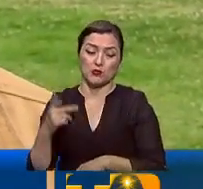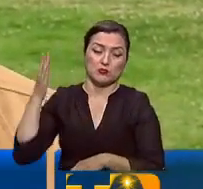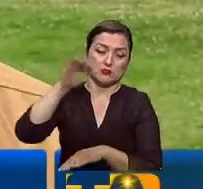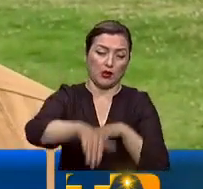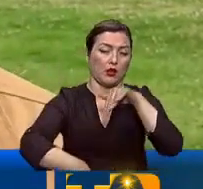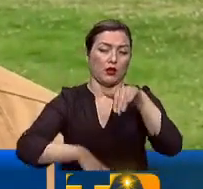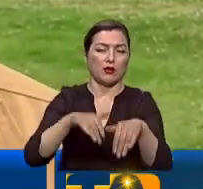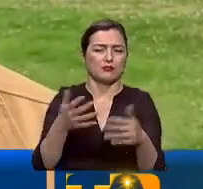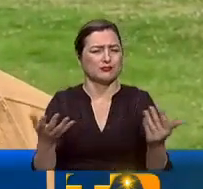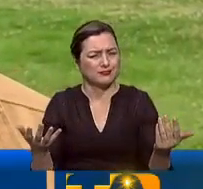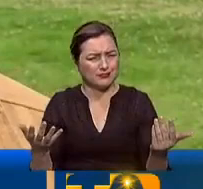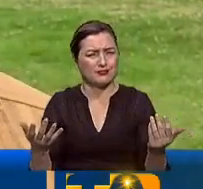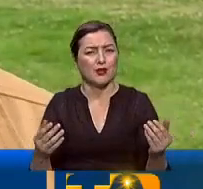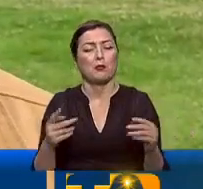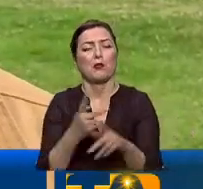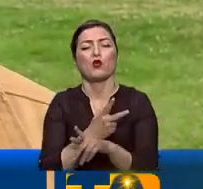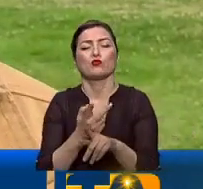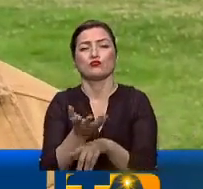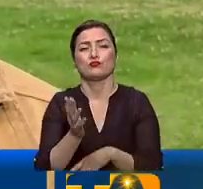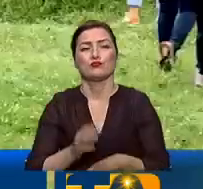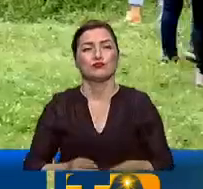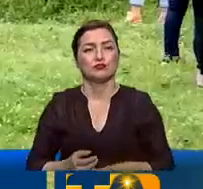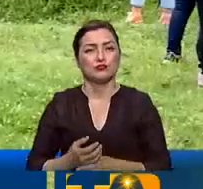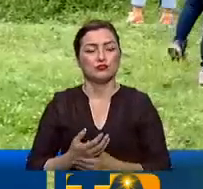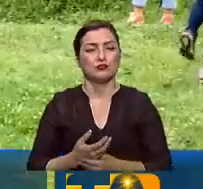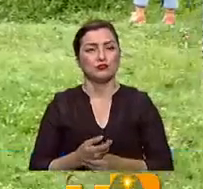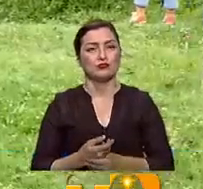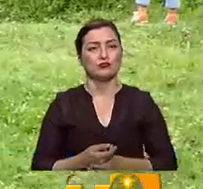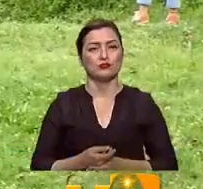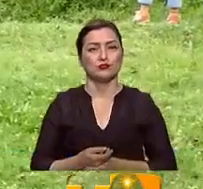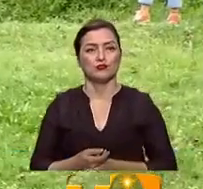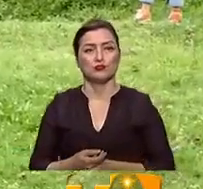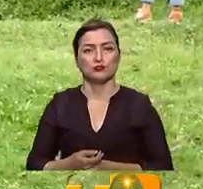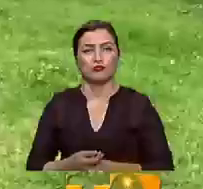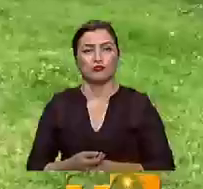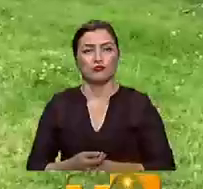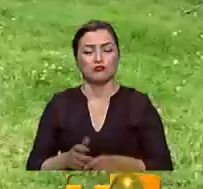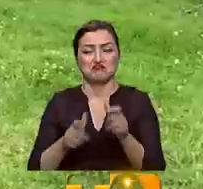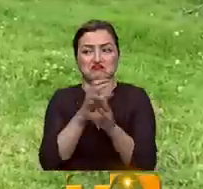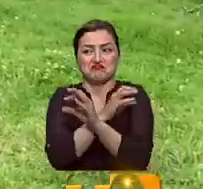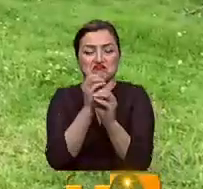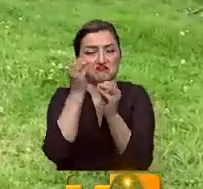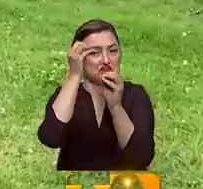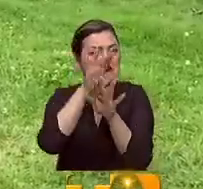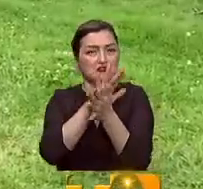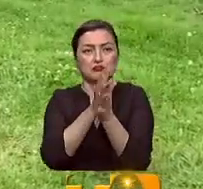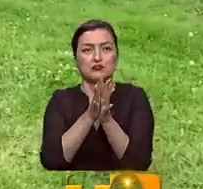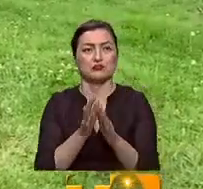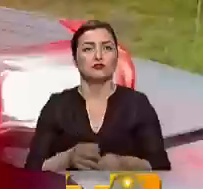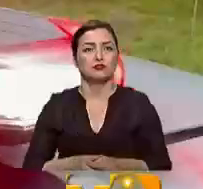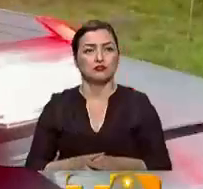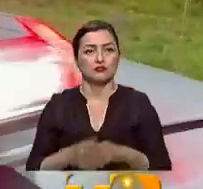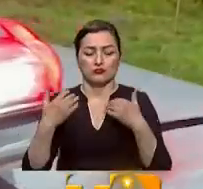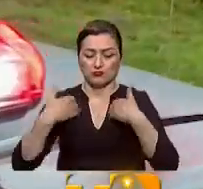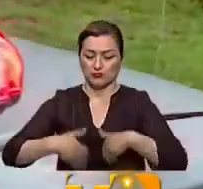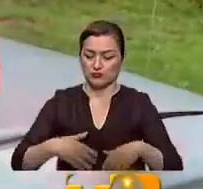y si alguien está en el río va a suceder lo peor que le puede arrastrar. En las últimas horas no se han reportado personas desaparecidas. El cadáver